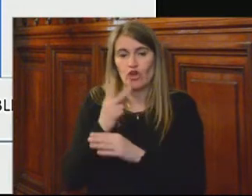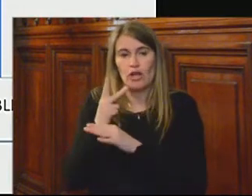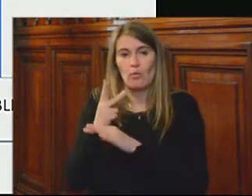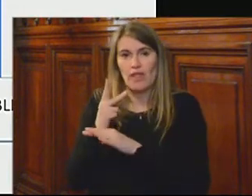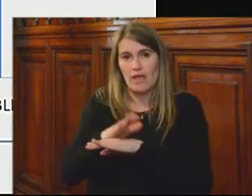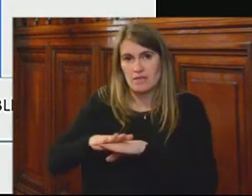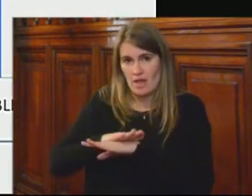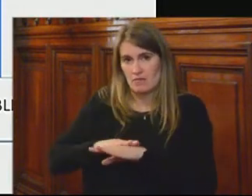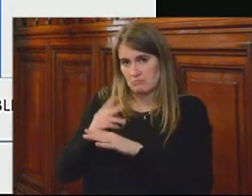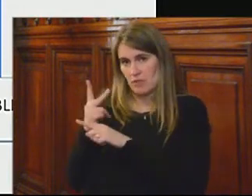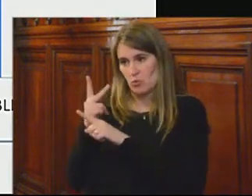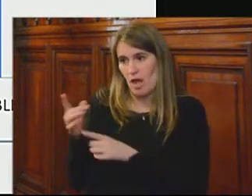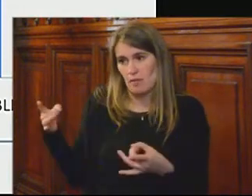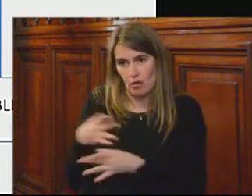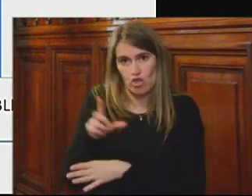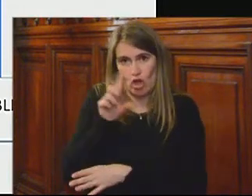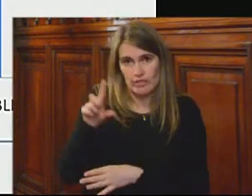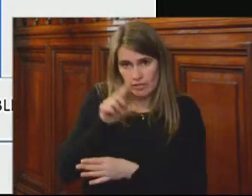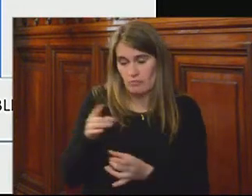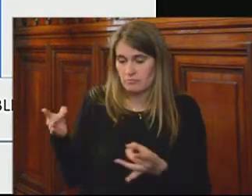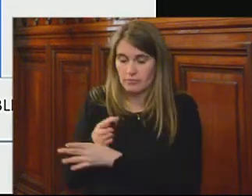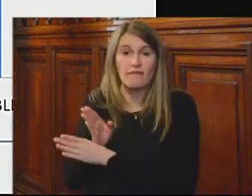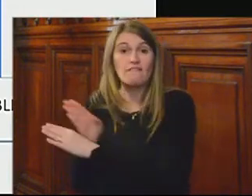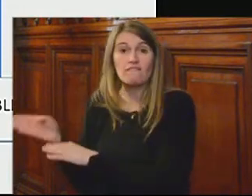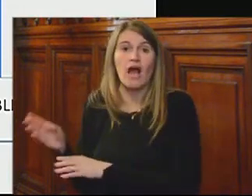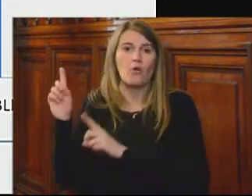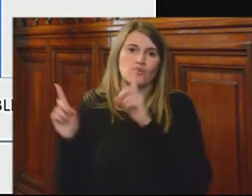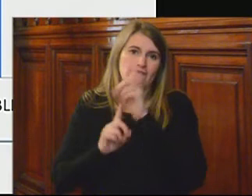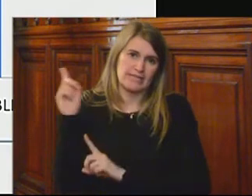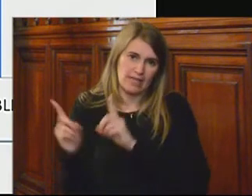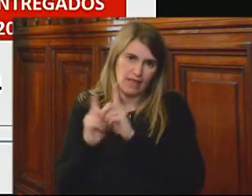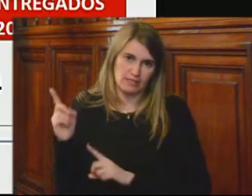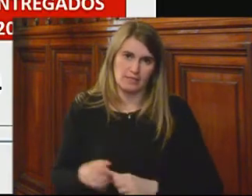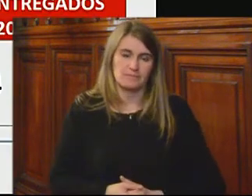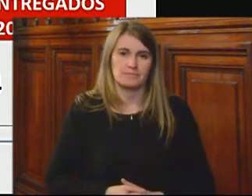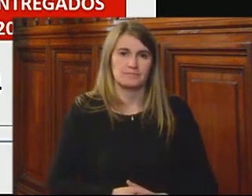y pasan al subsistema de educación universitaria. Adelante.